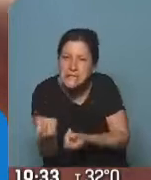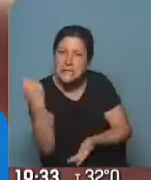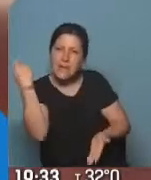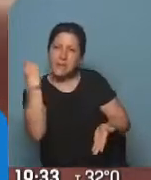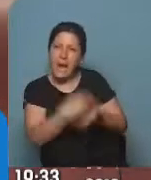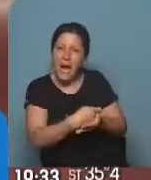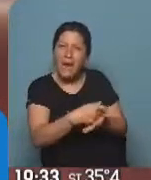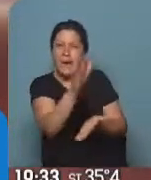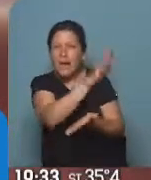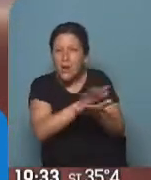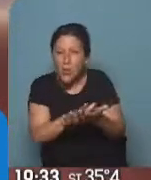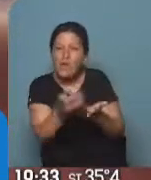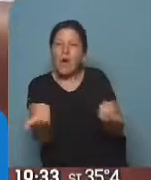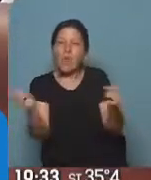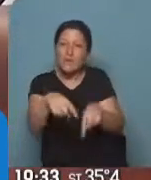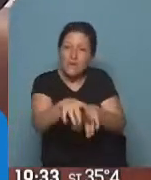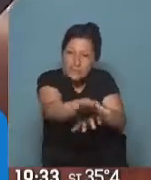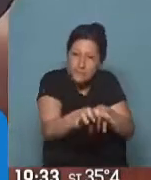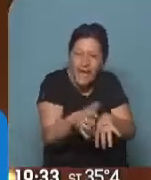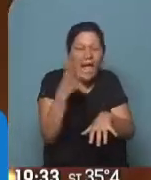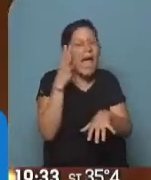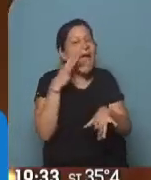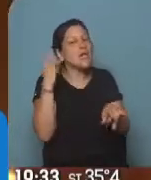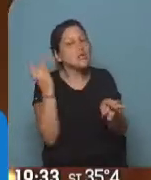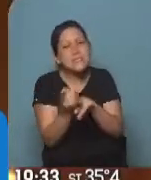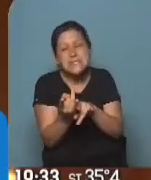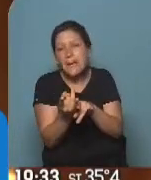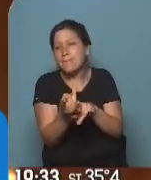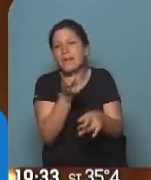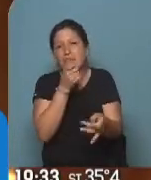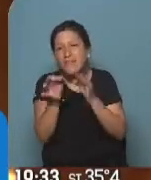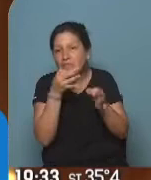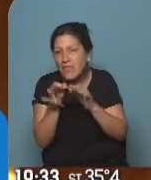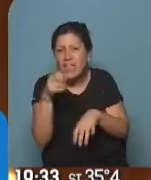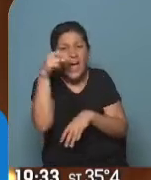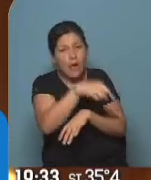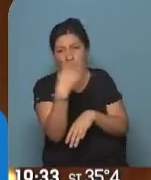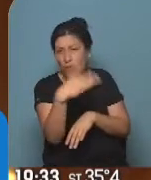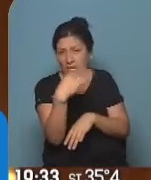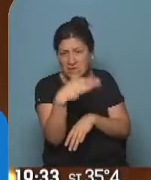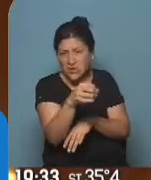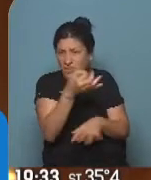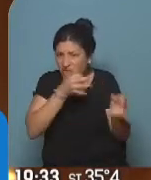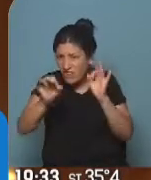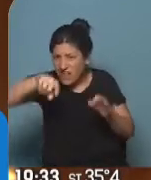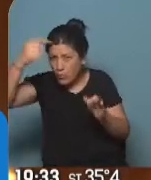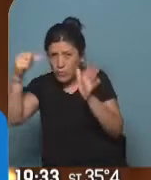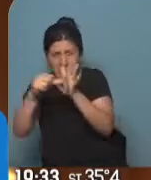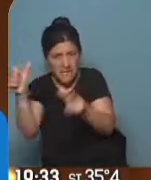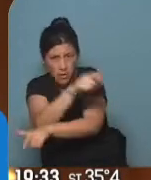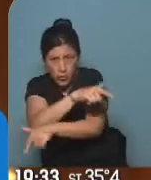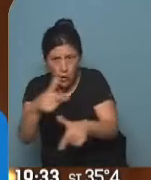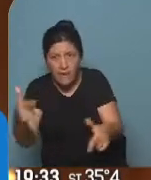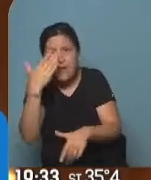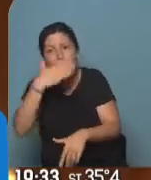nueva siembra, entonces siempre algo se vende, más allá de que hoy no estén obligados a vender, no haya plazo de liquidación de divisas, y luego vendrá